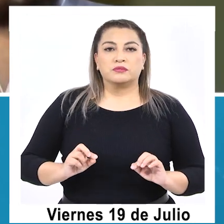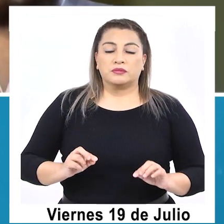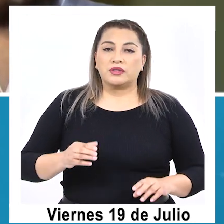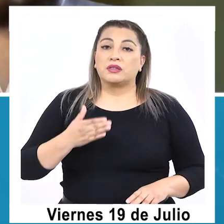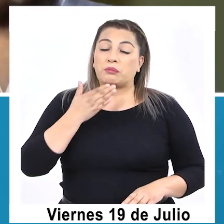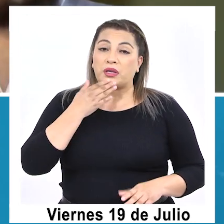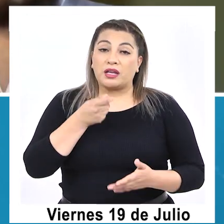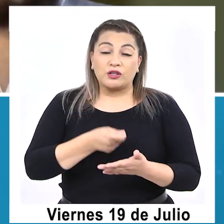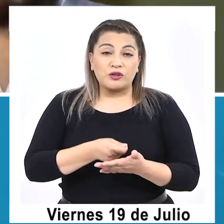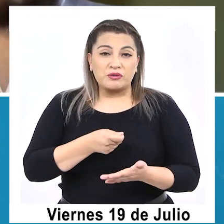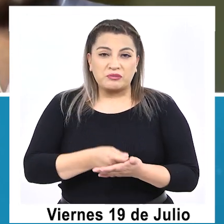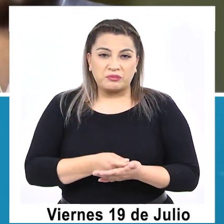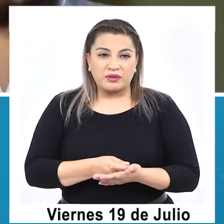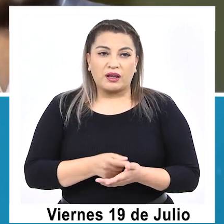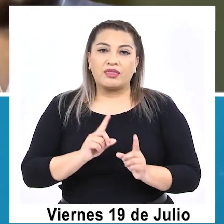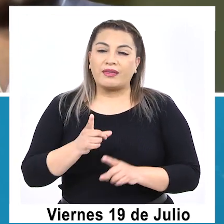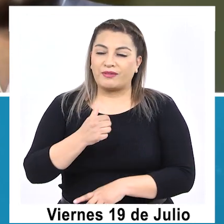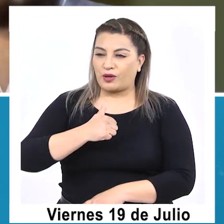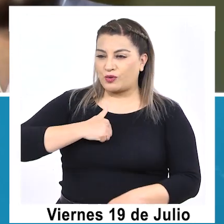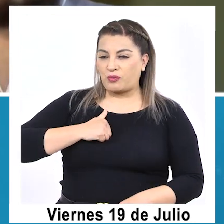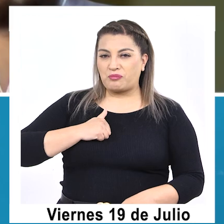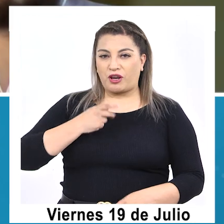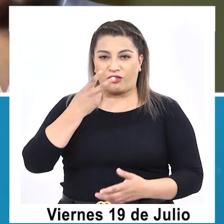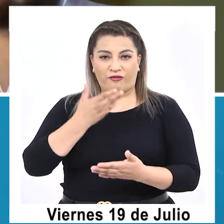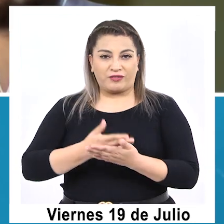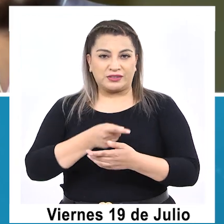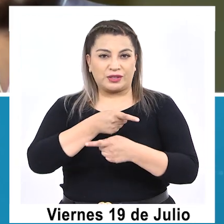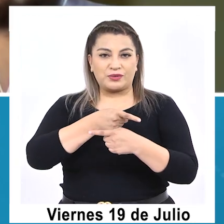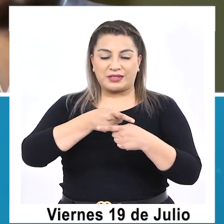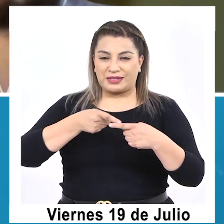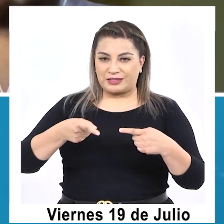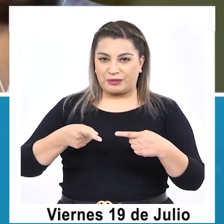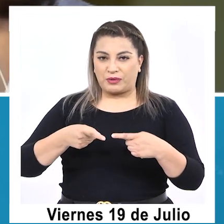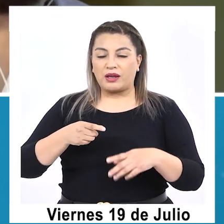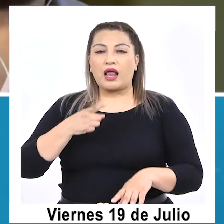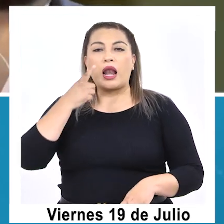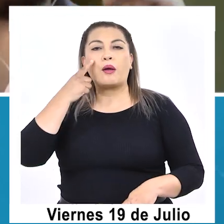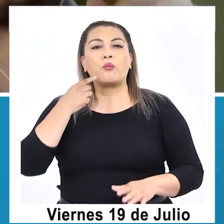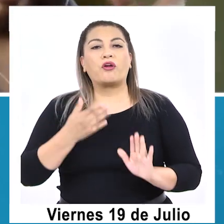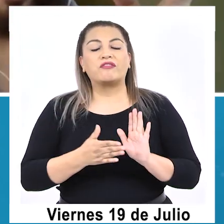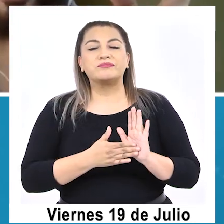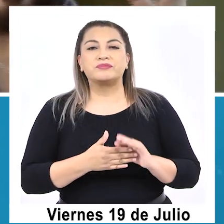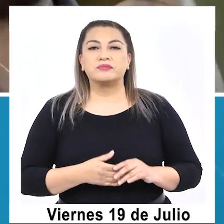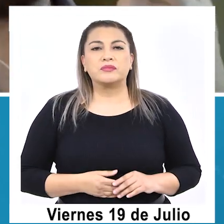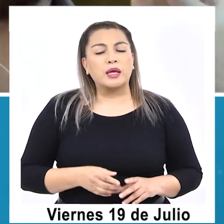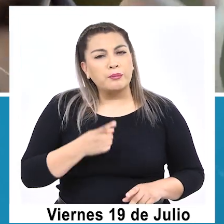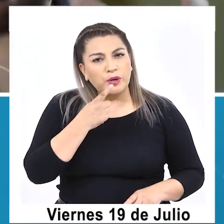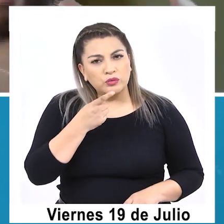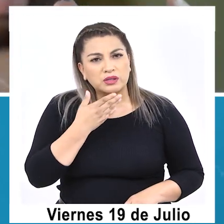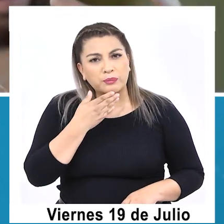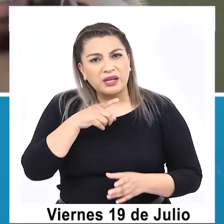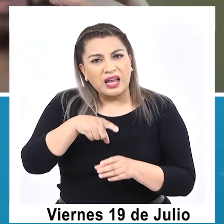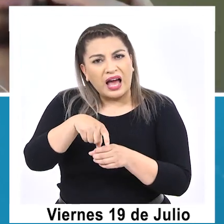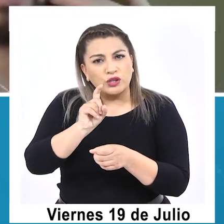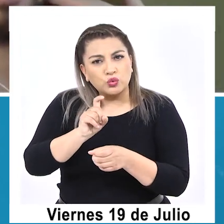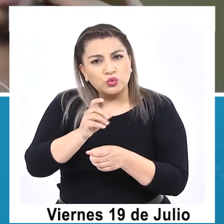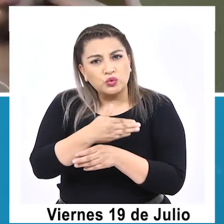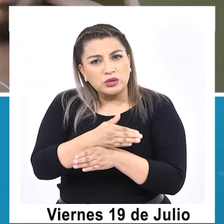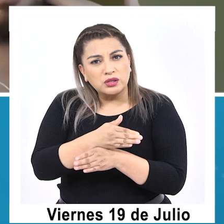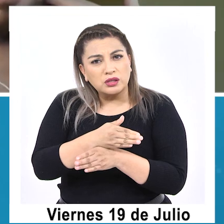exceso, deberíamos dar cumplimiento a esta guía por todo el respaldo y la evidencia que hay detrás. Esto incluye atún, pero en